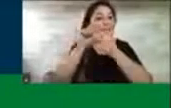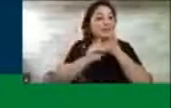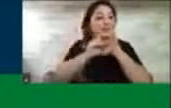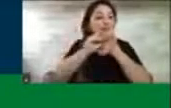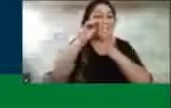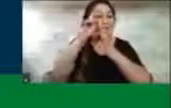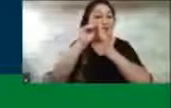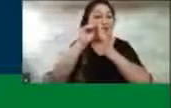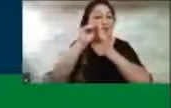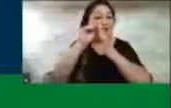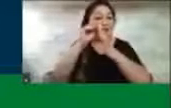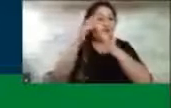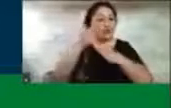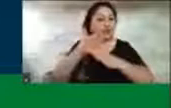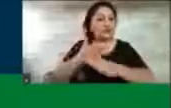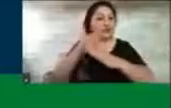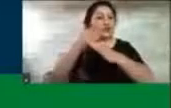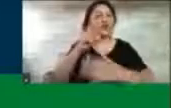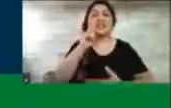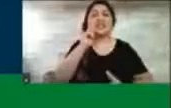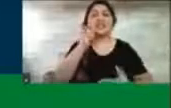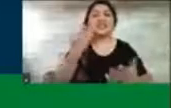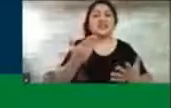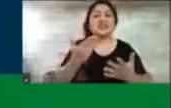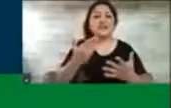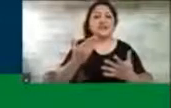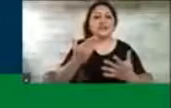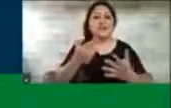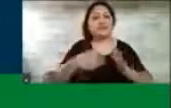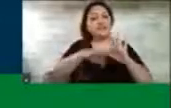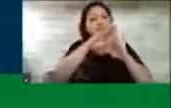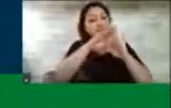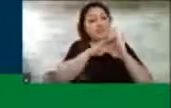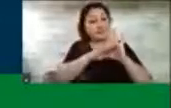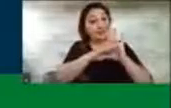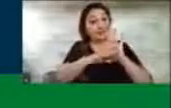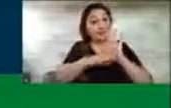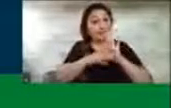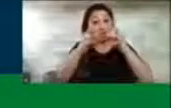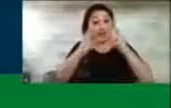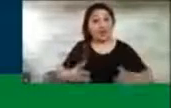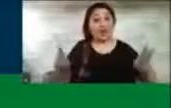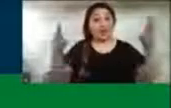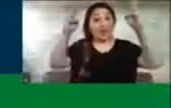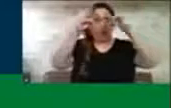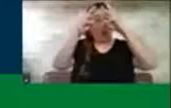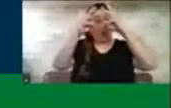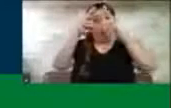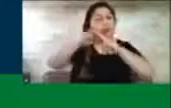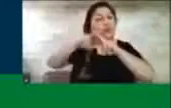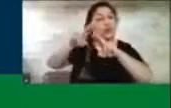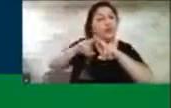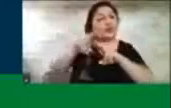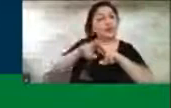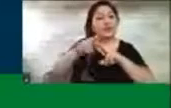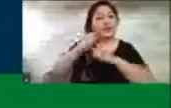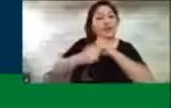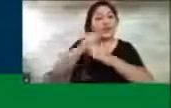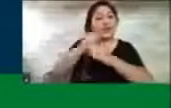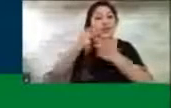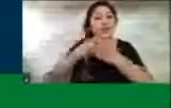esto significa que es una agenda que creó la onu en el año 2015 para que en el año